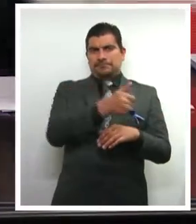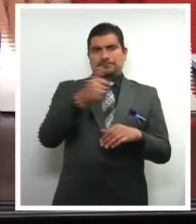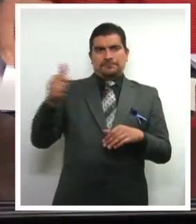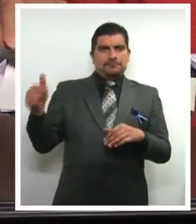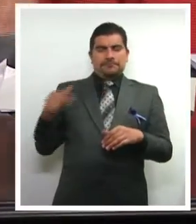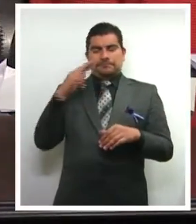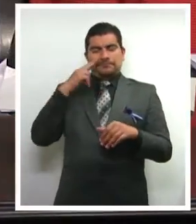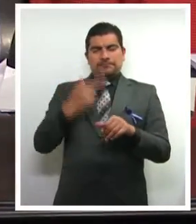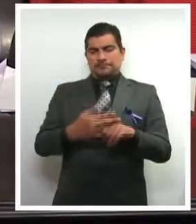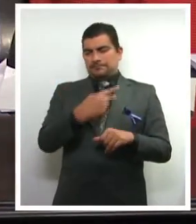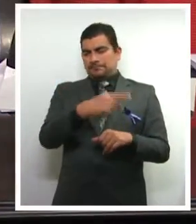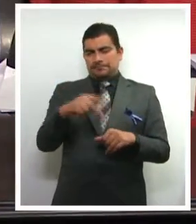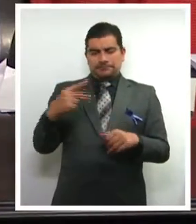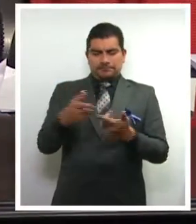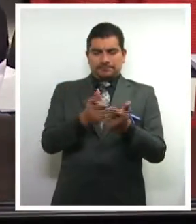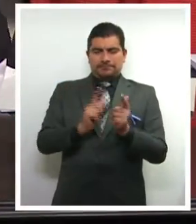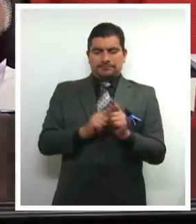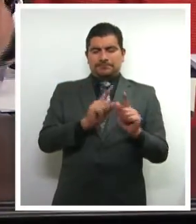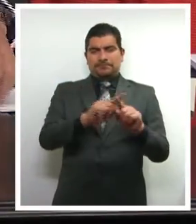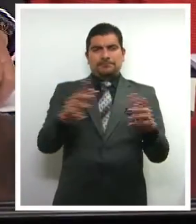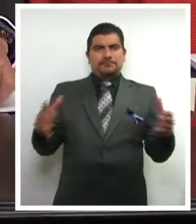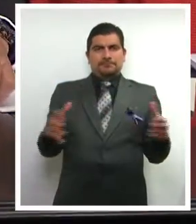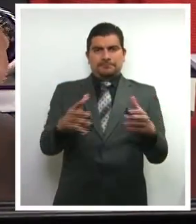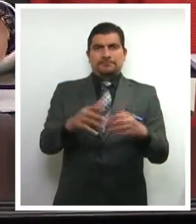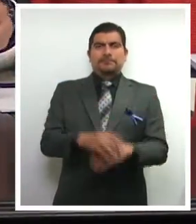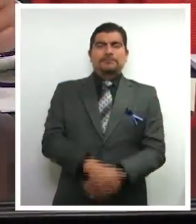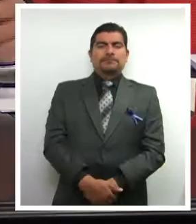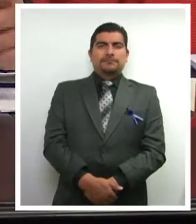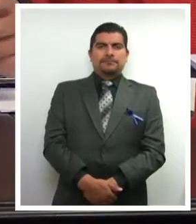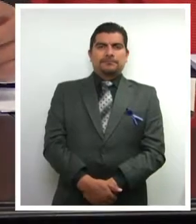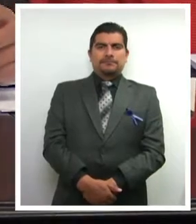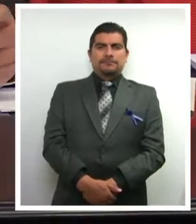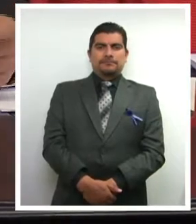comisión y grupo parlamentario.